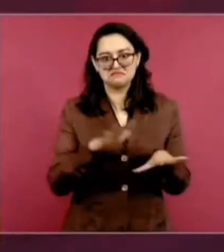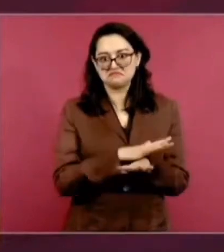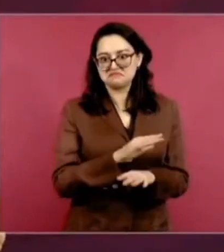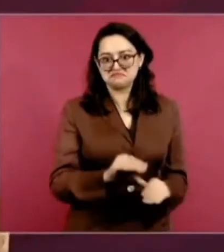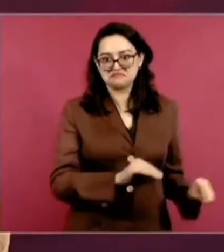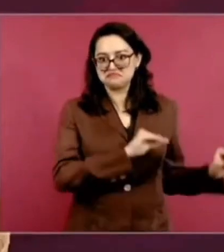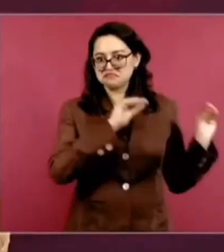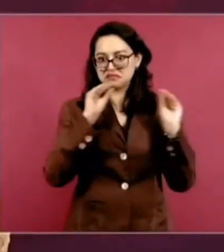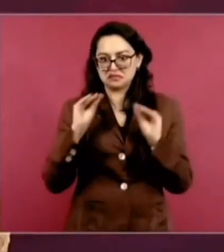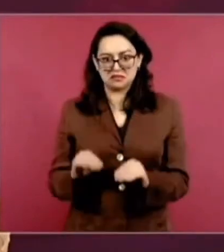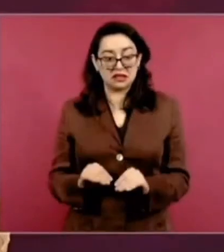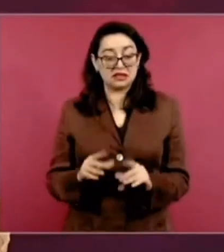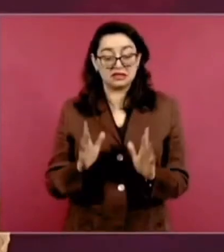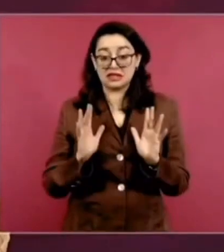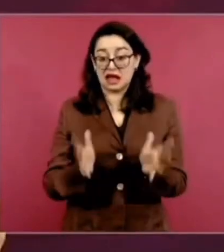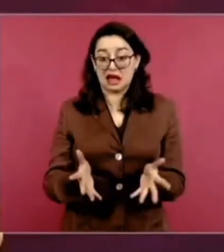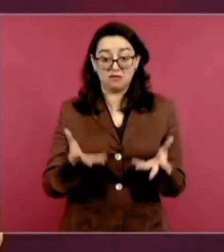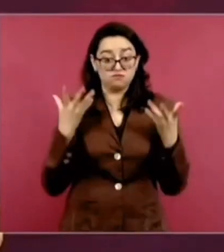Miles.